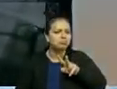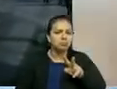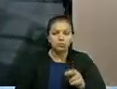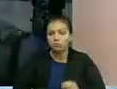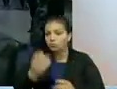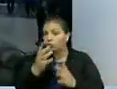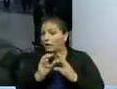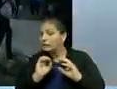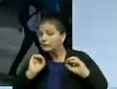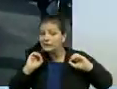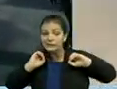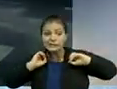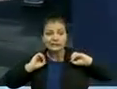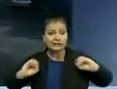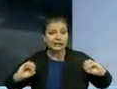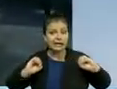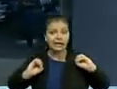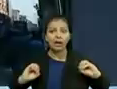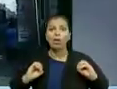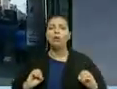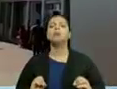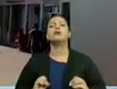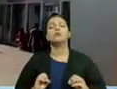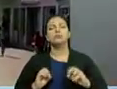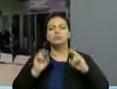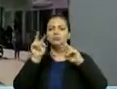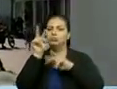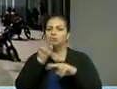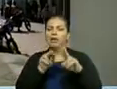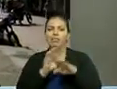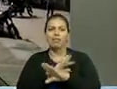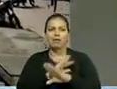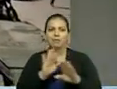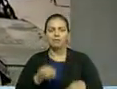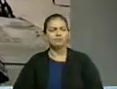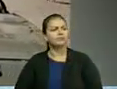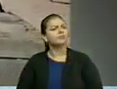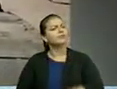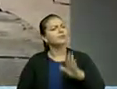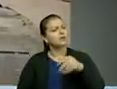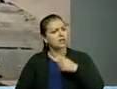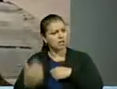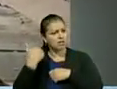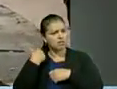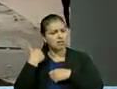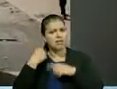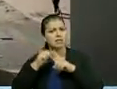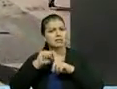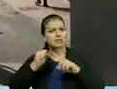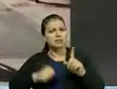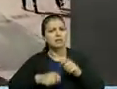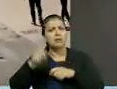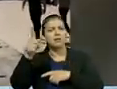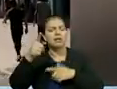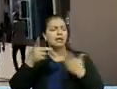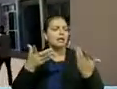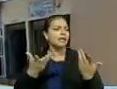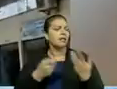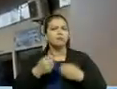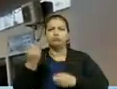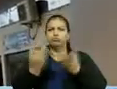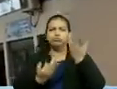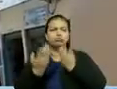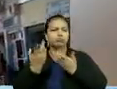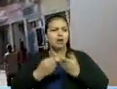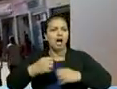que dentro de la de todos los escombros. ¿Se verificó algún sistema contra incendios, escaleras de evacuación del lugar?